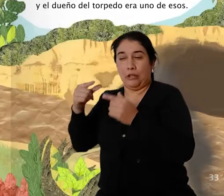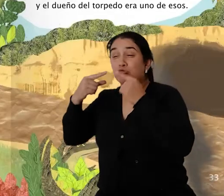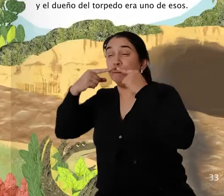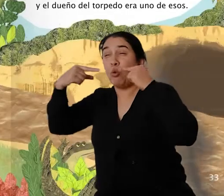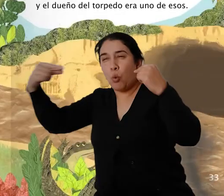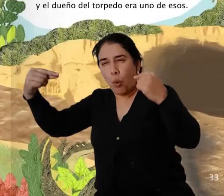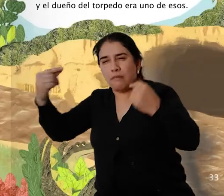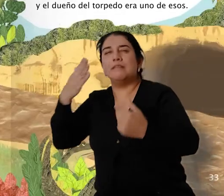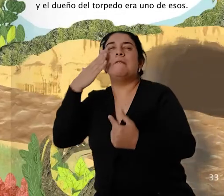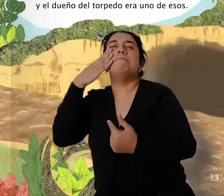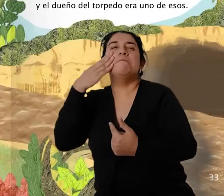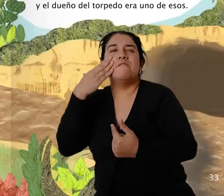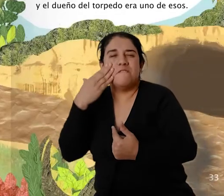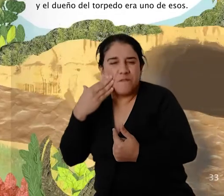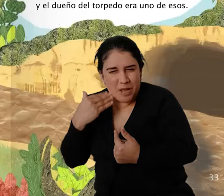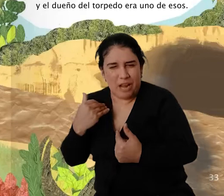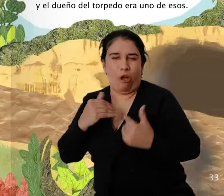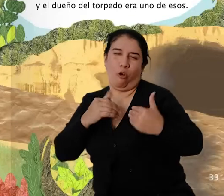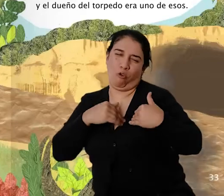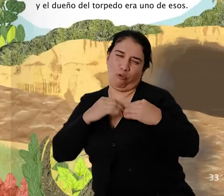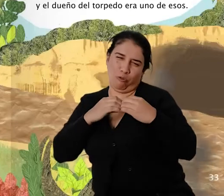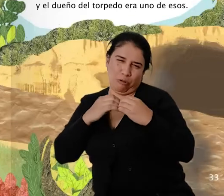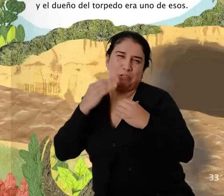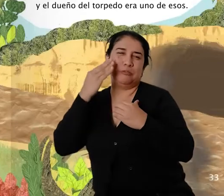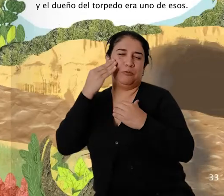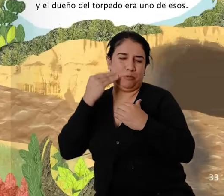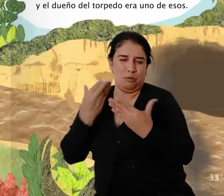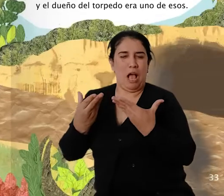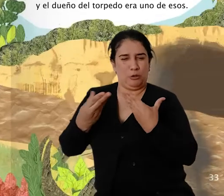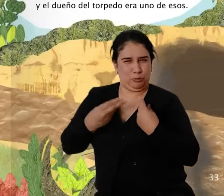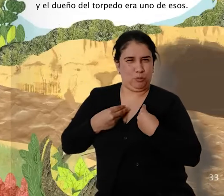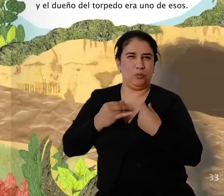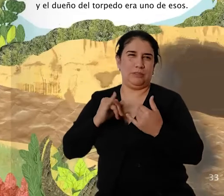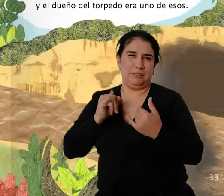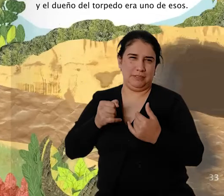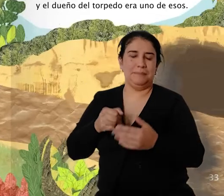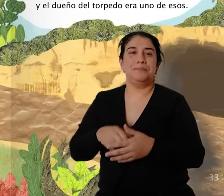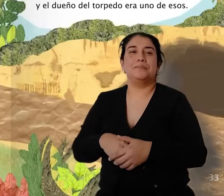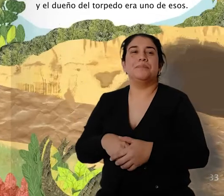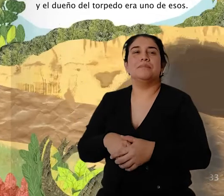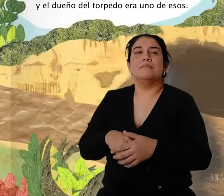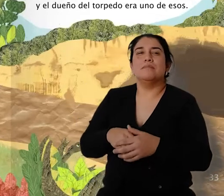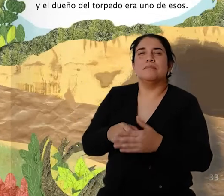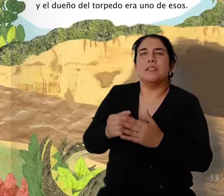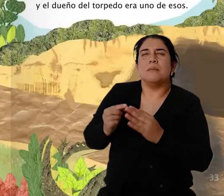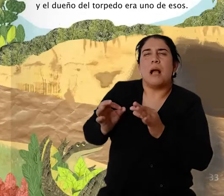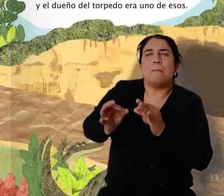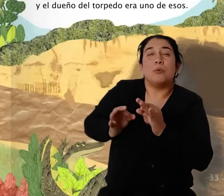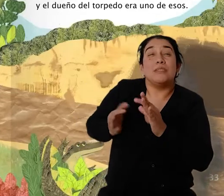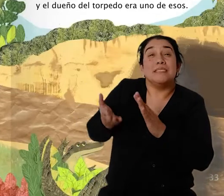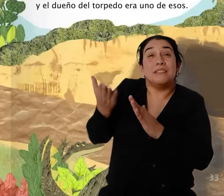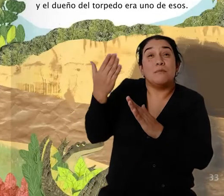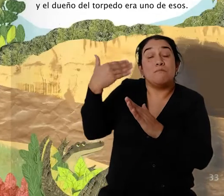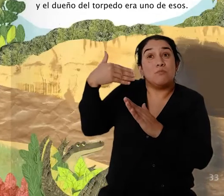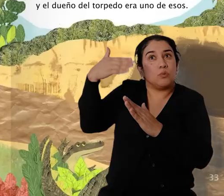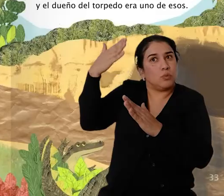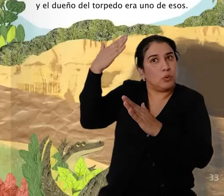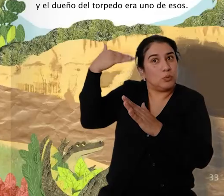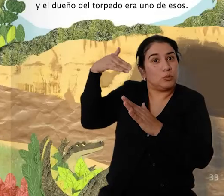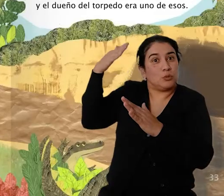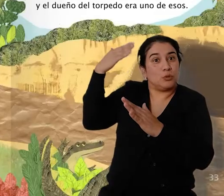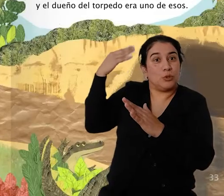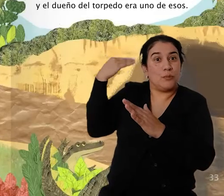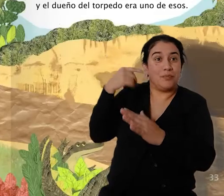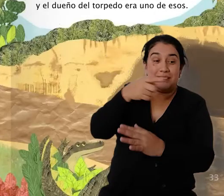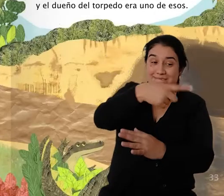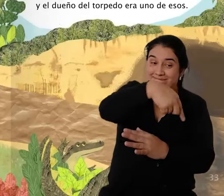que muramos todos. El hecho es que antes, muchos años antes, los yacarés